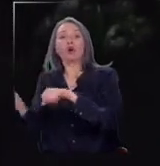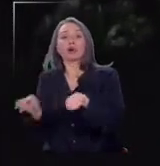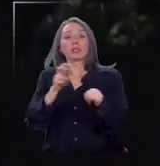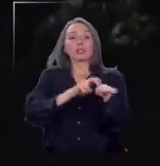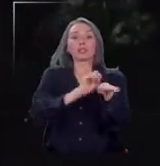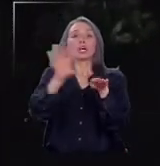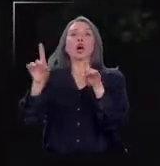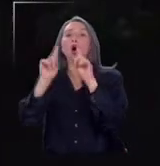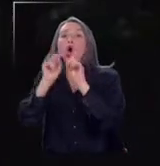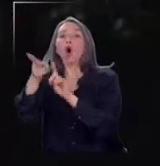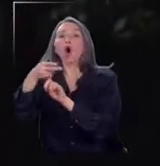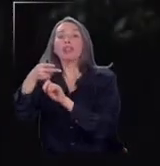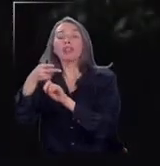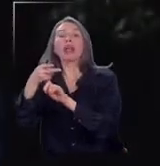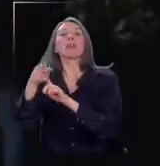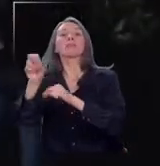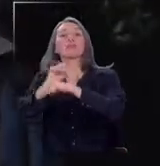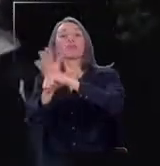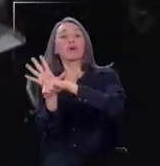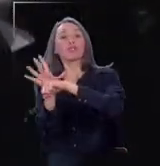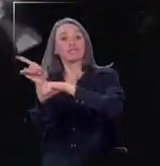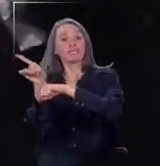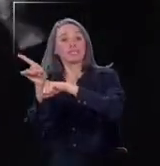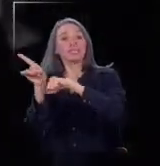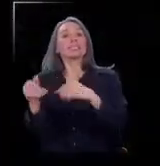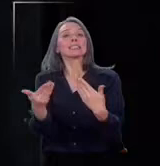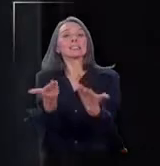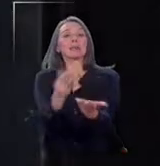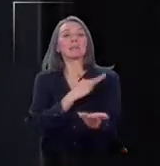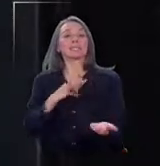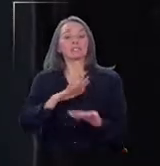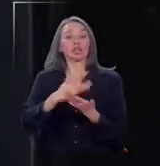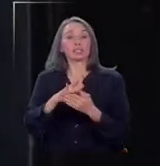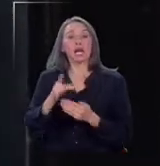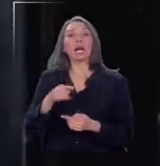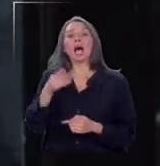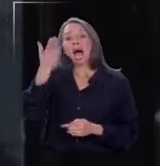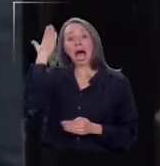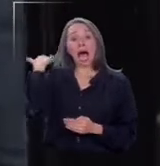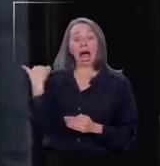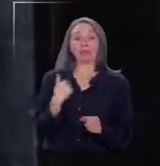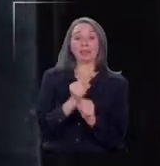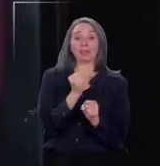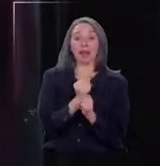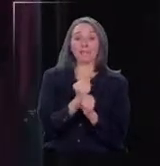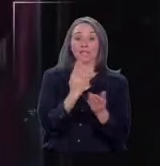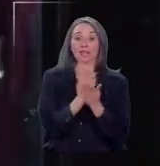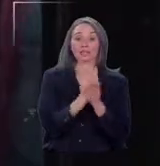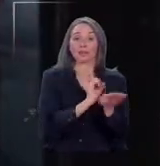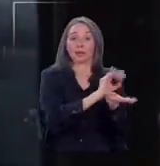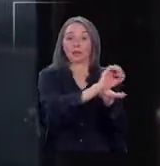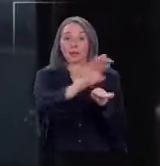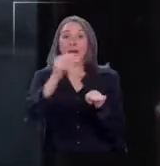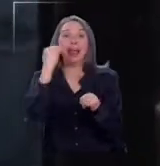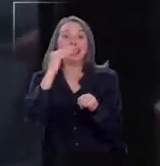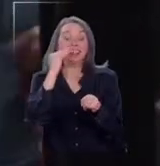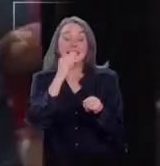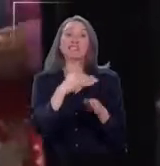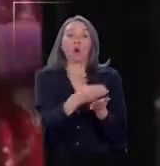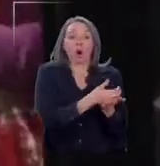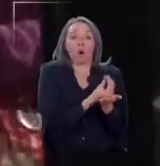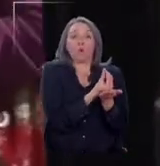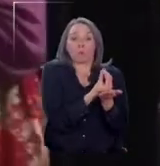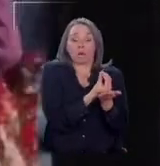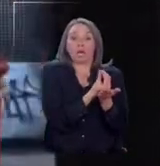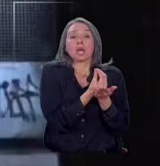residencias sanitarias que ha dispuesto el Ministerio de salud yo te digo no es lo que ganábamos cuando estábamos haciendo nuestro trabajo que era transportar a los niños